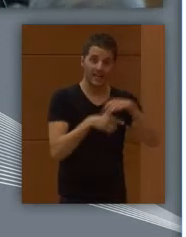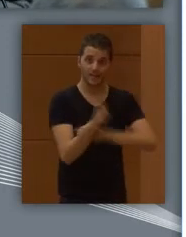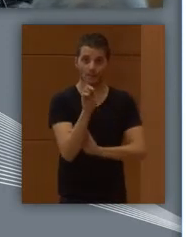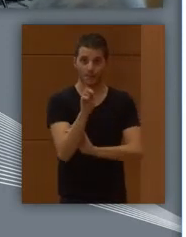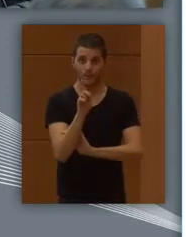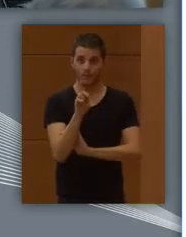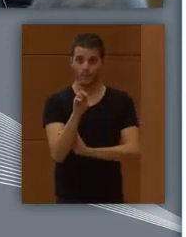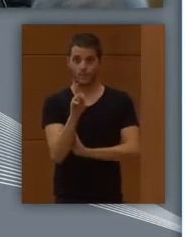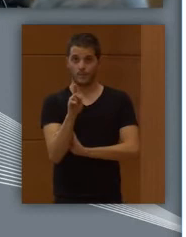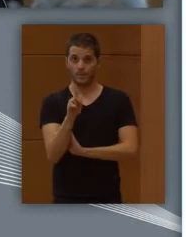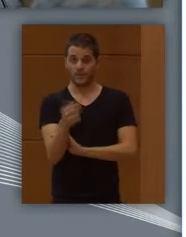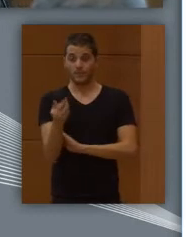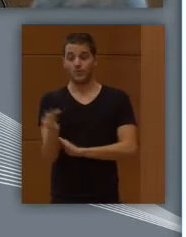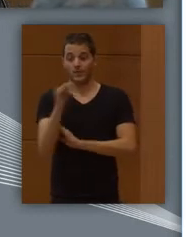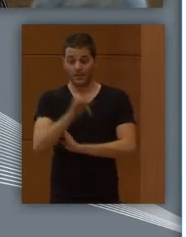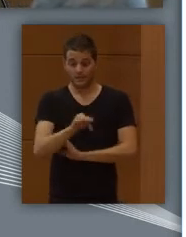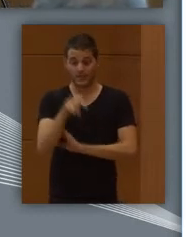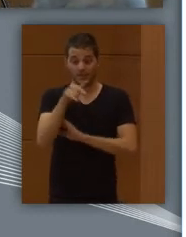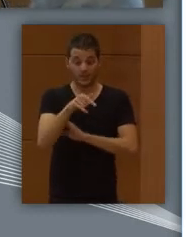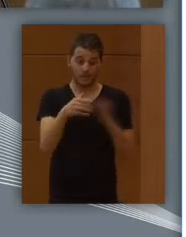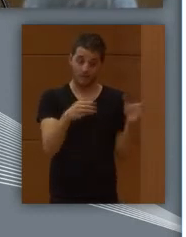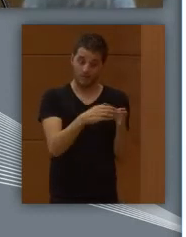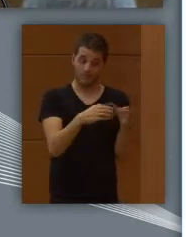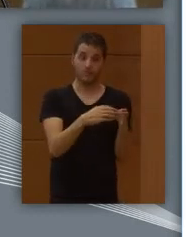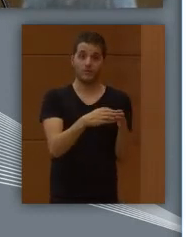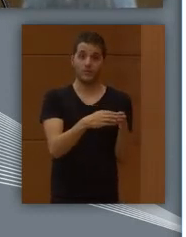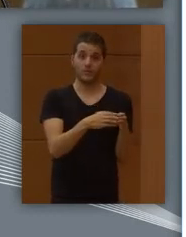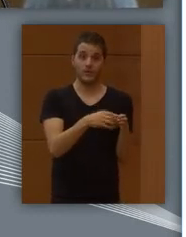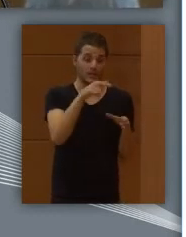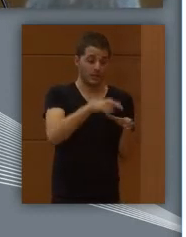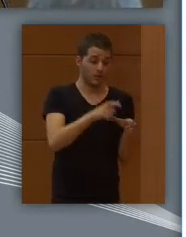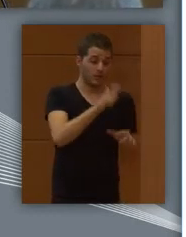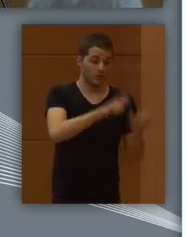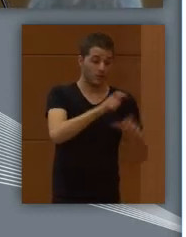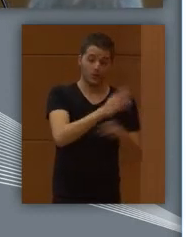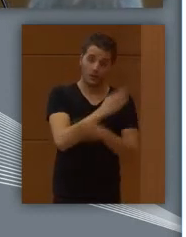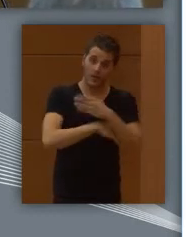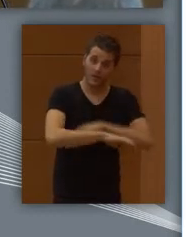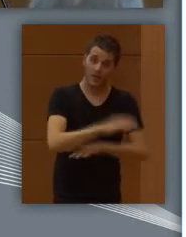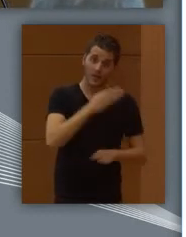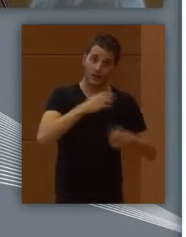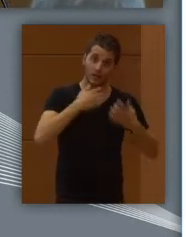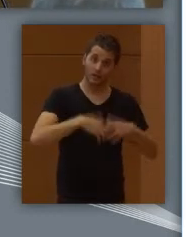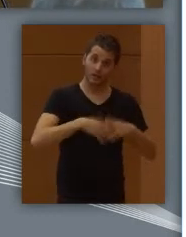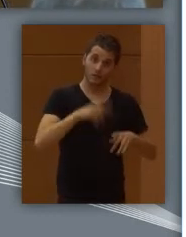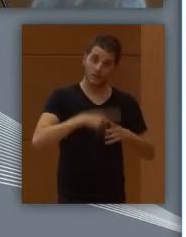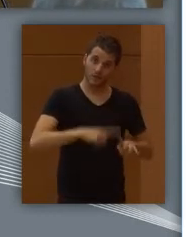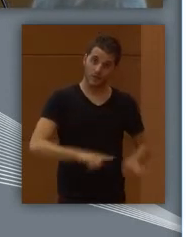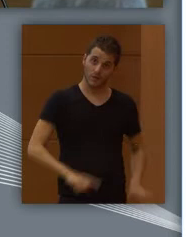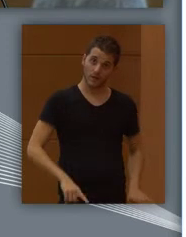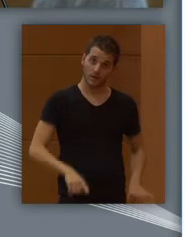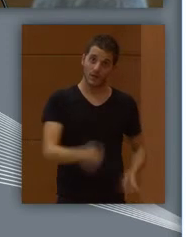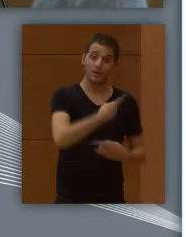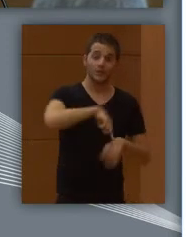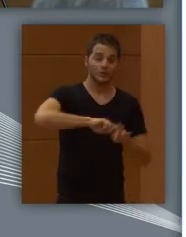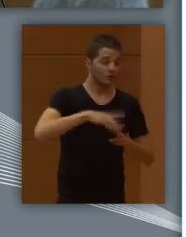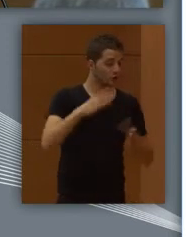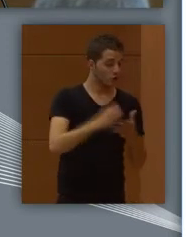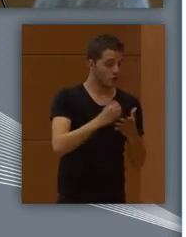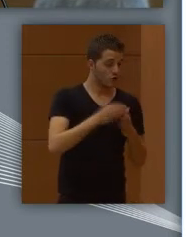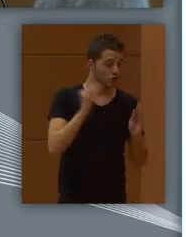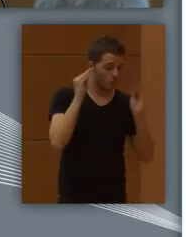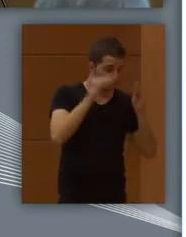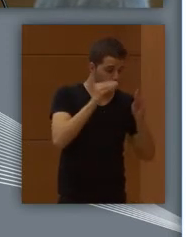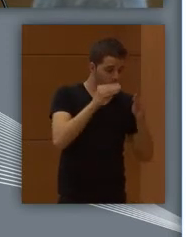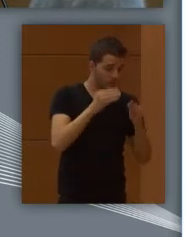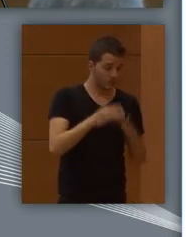además esa inmensa minoría, ¿no?, que son las personas con discapacidad y diversidad funcional, todo lo que hagamos en su beneficio, en